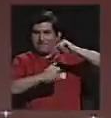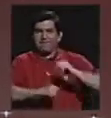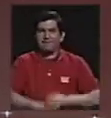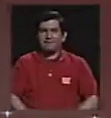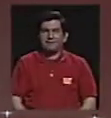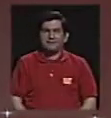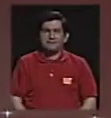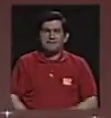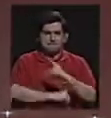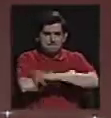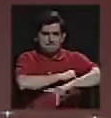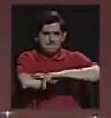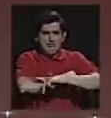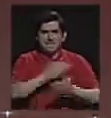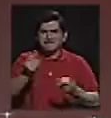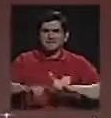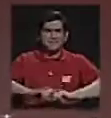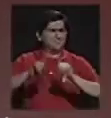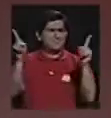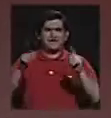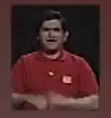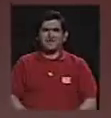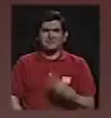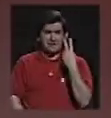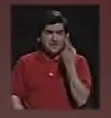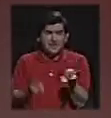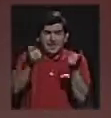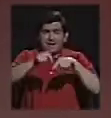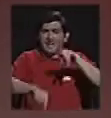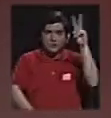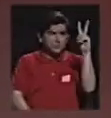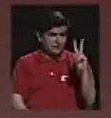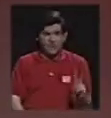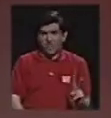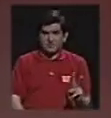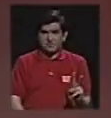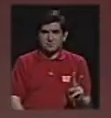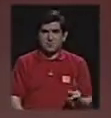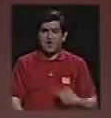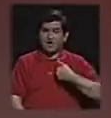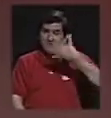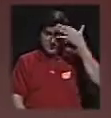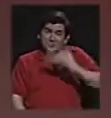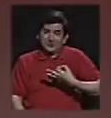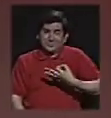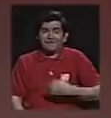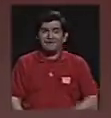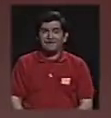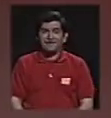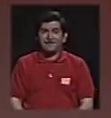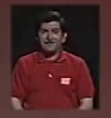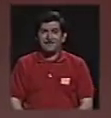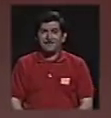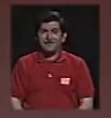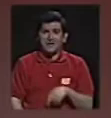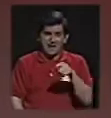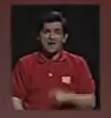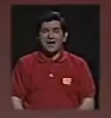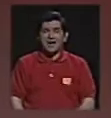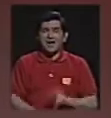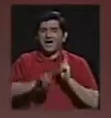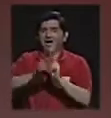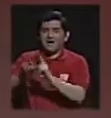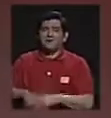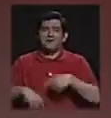en países tan disímiles como, bueno, estamos viendo el caso de Venezuela, yo creo que las exequias de Hugo